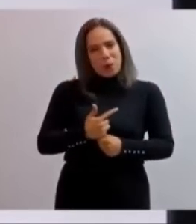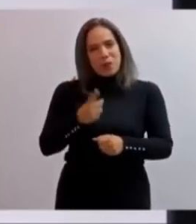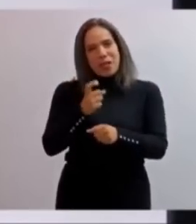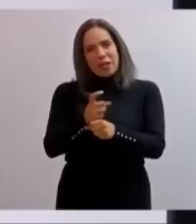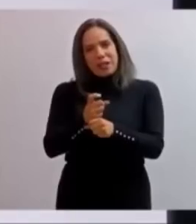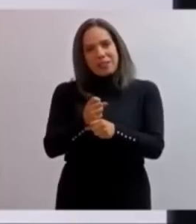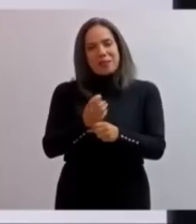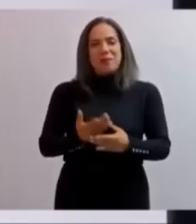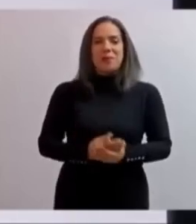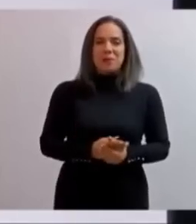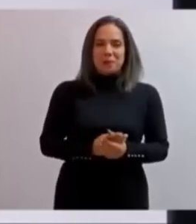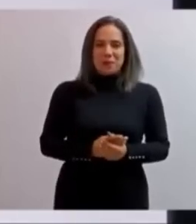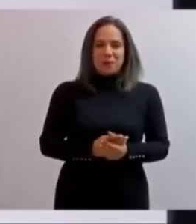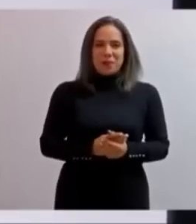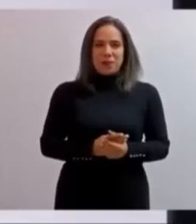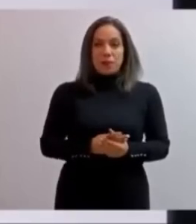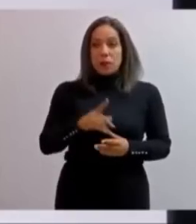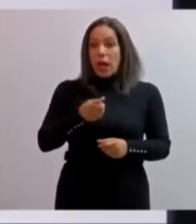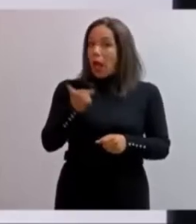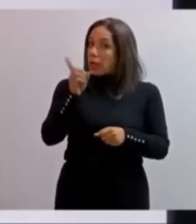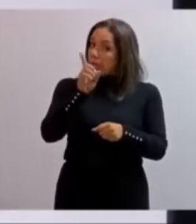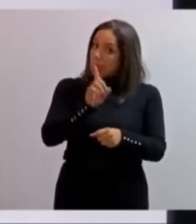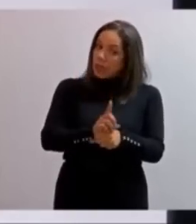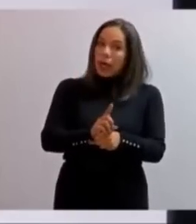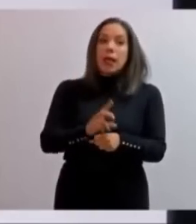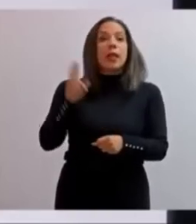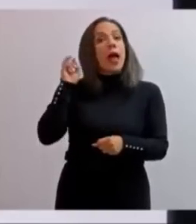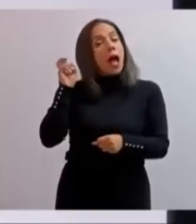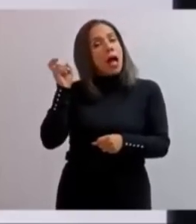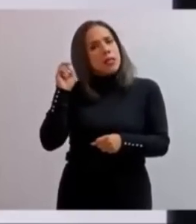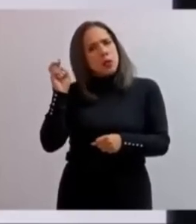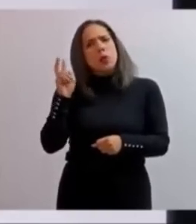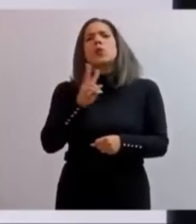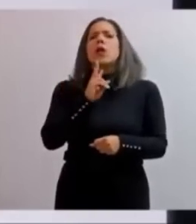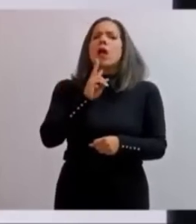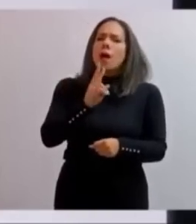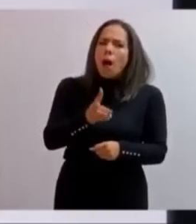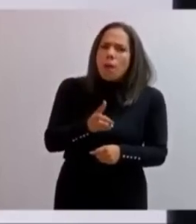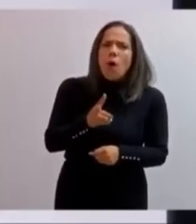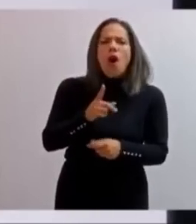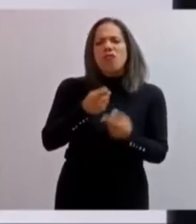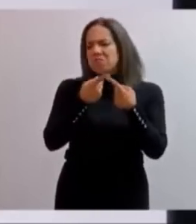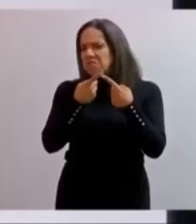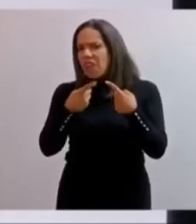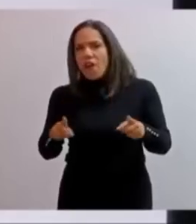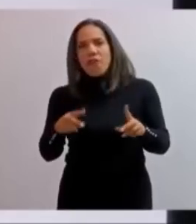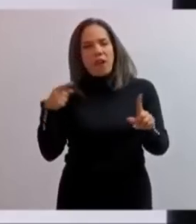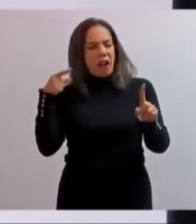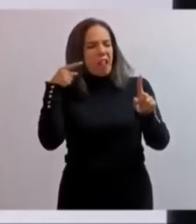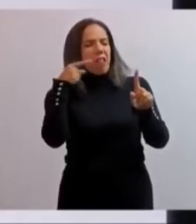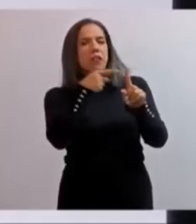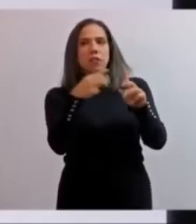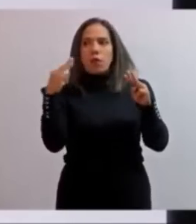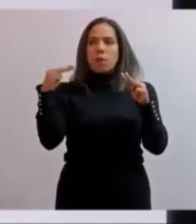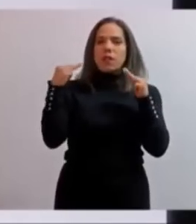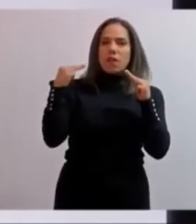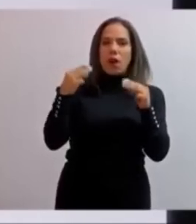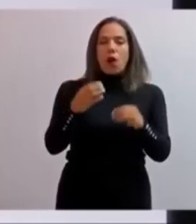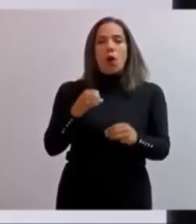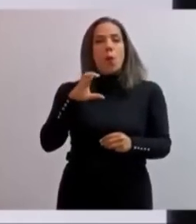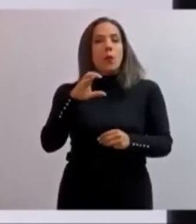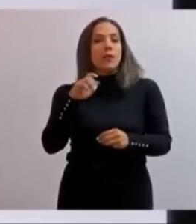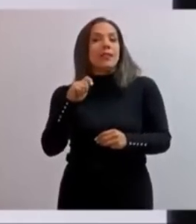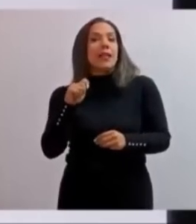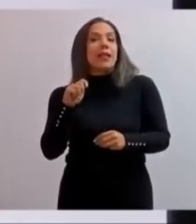sesión. En las jornadas de diálogo escucharemos voces desde diversas perspectivas acerca del Consejo